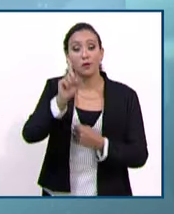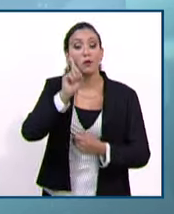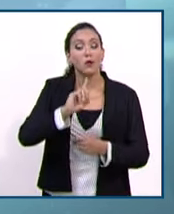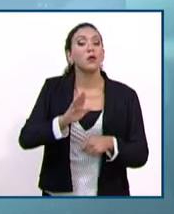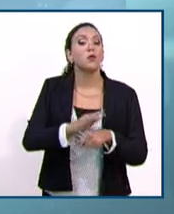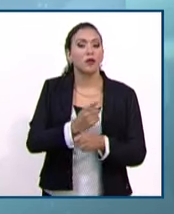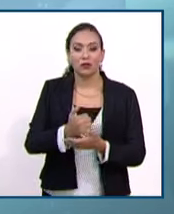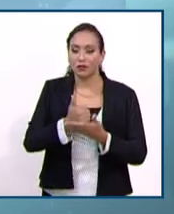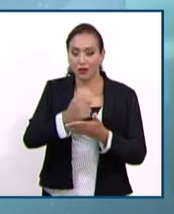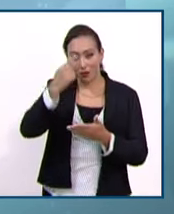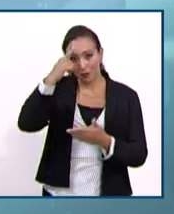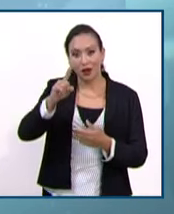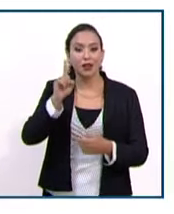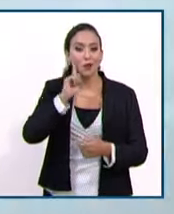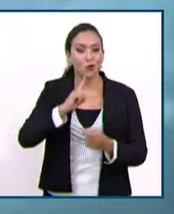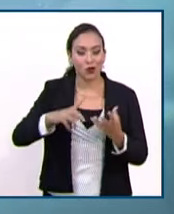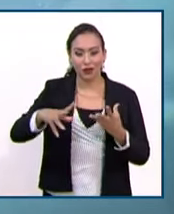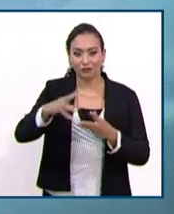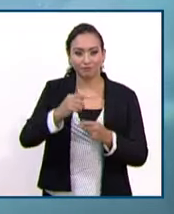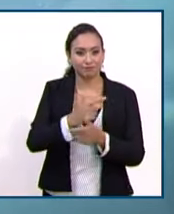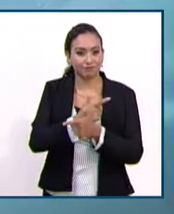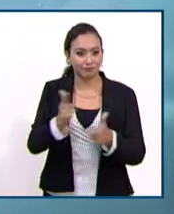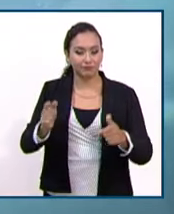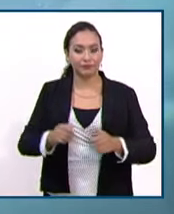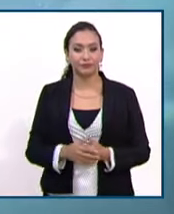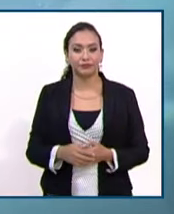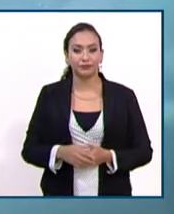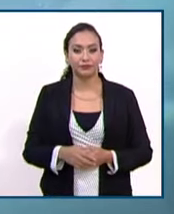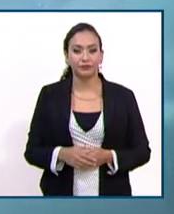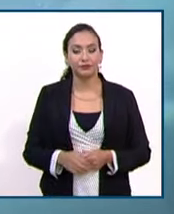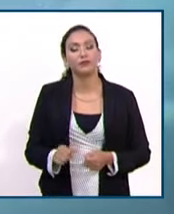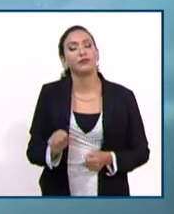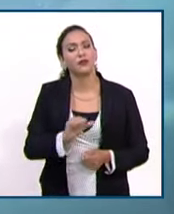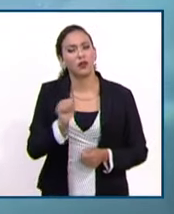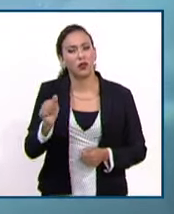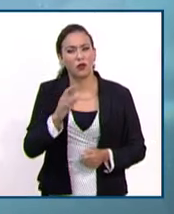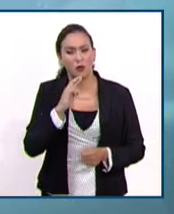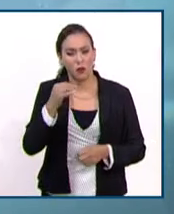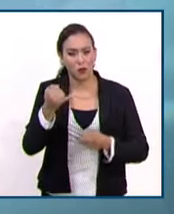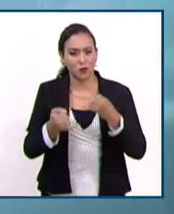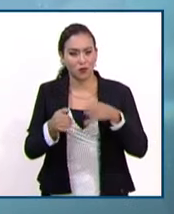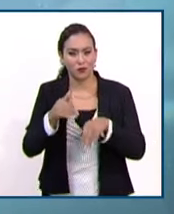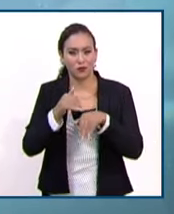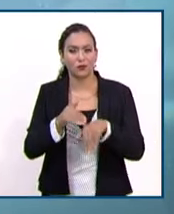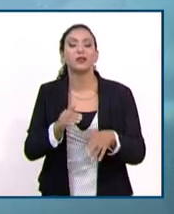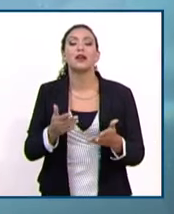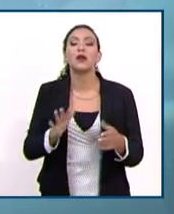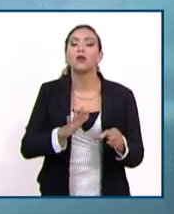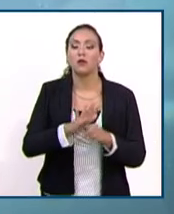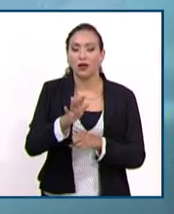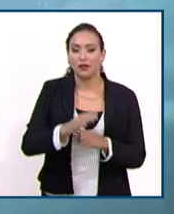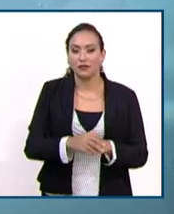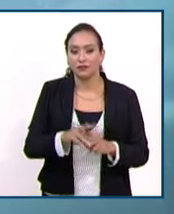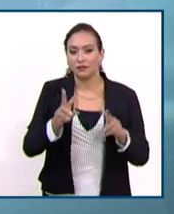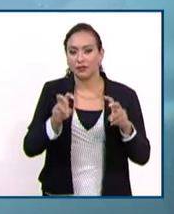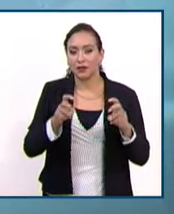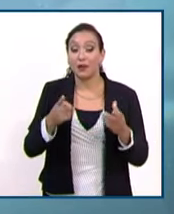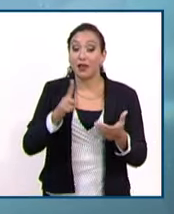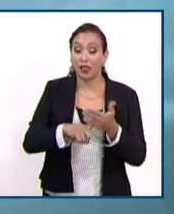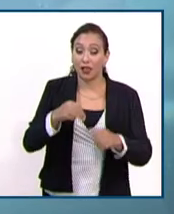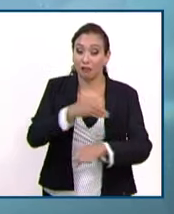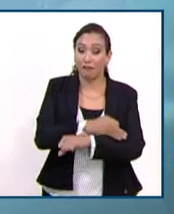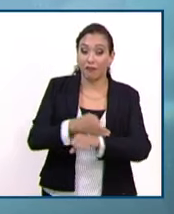una vida libre de violencia. Otra jurisprudencia de rubro, procedimiento especial sobre controversias de violencia